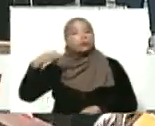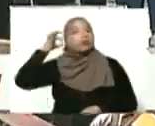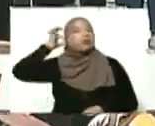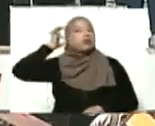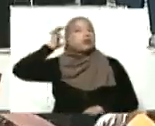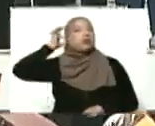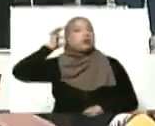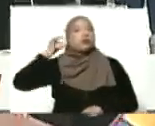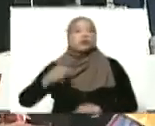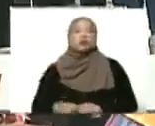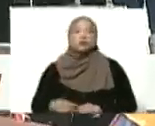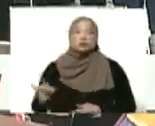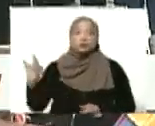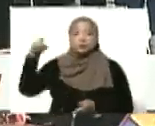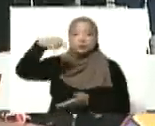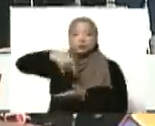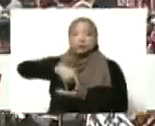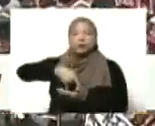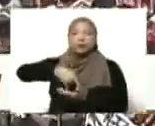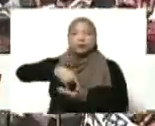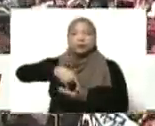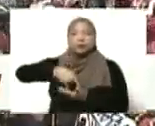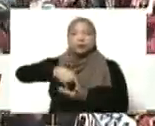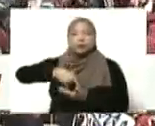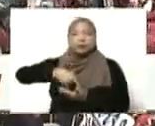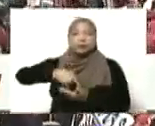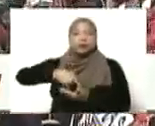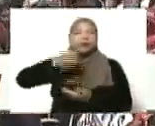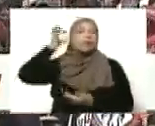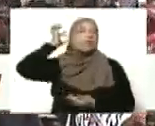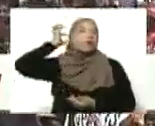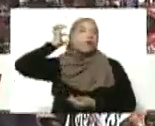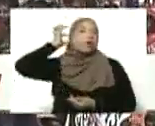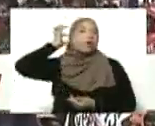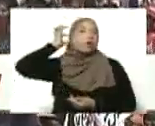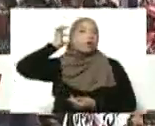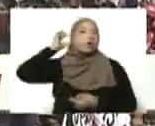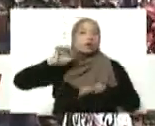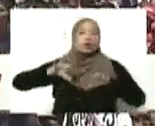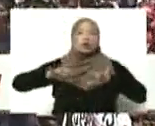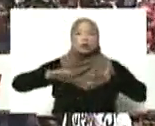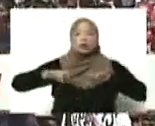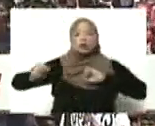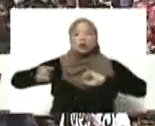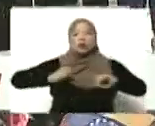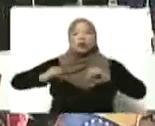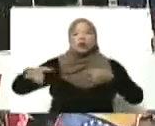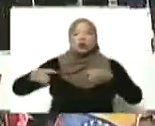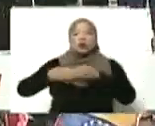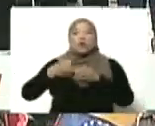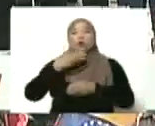enlace para el Estado Carabobo. Está América Pérez, secretaria de organización de la